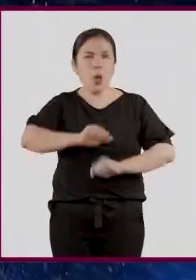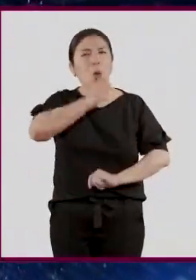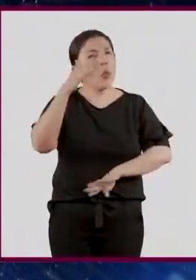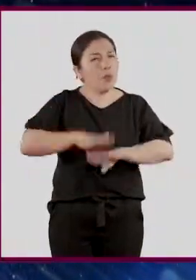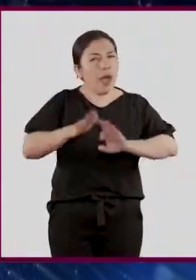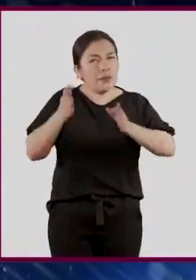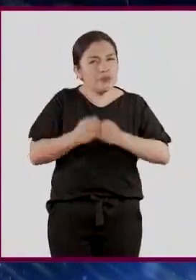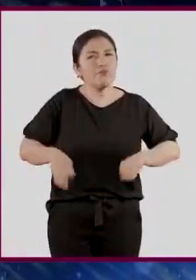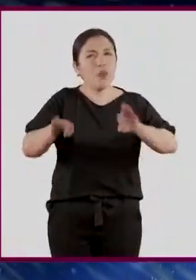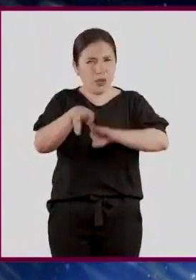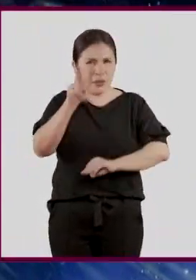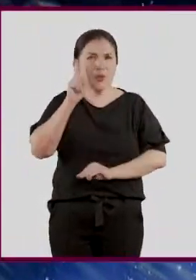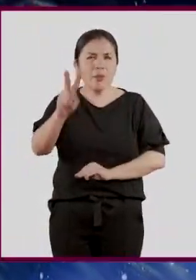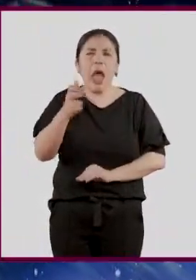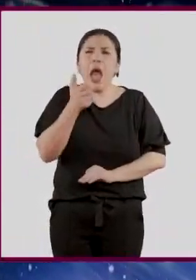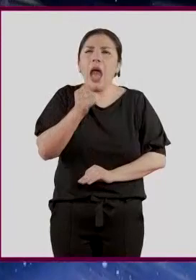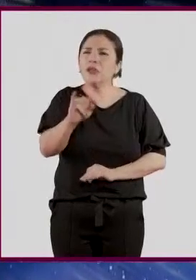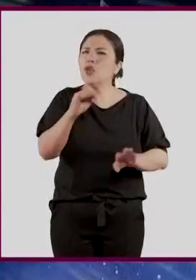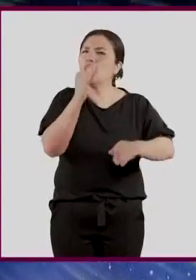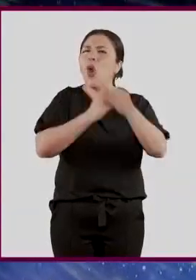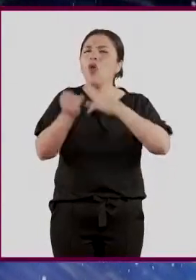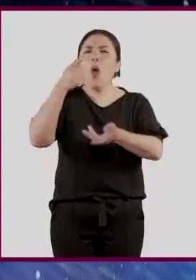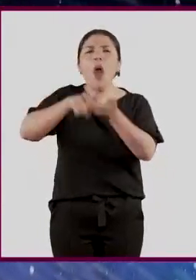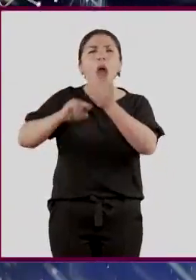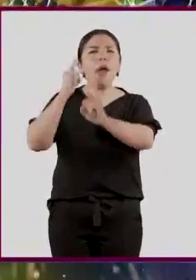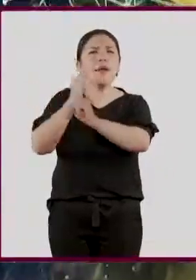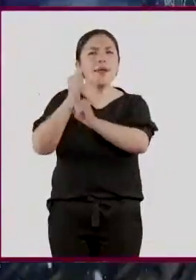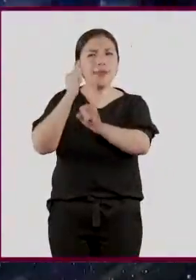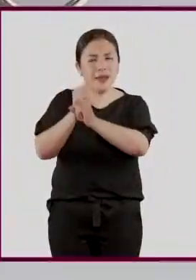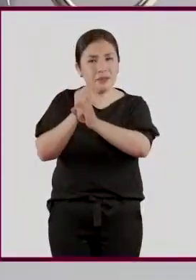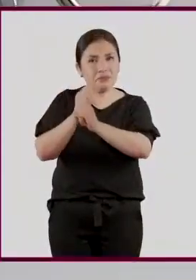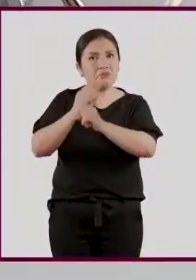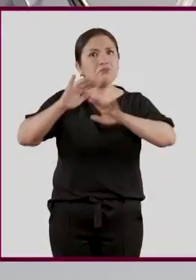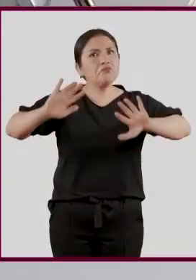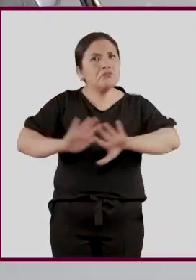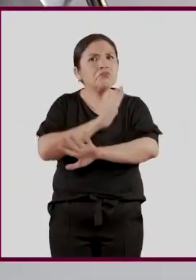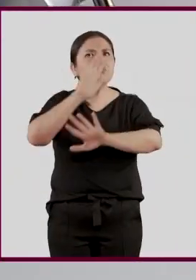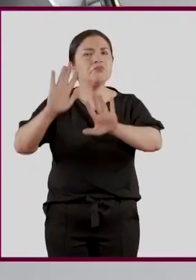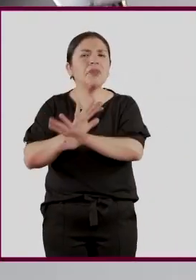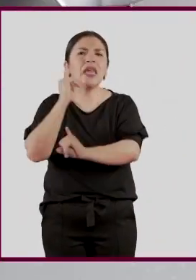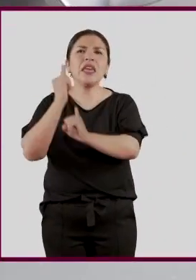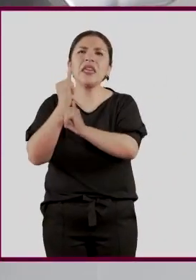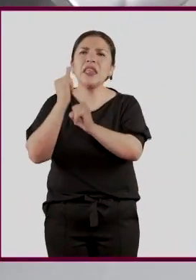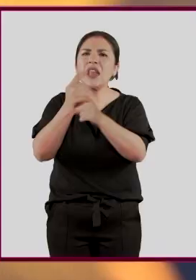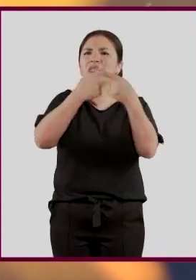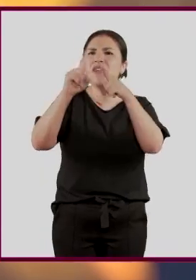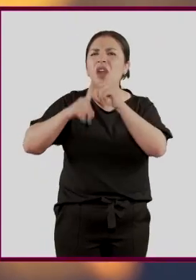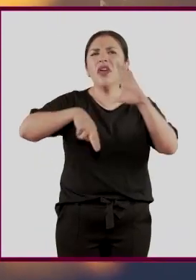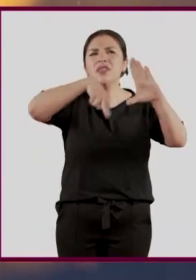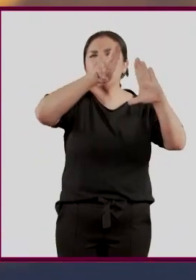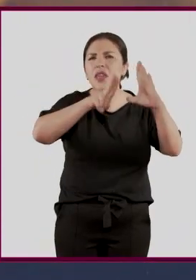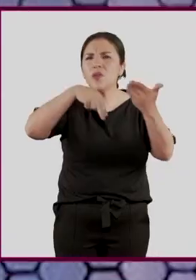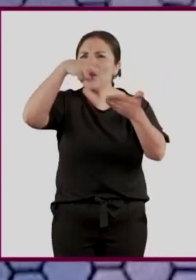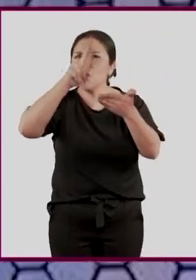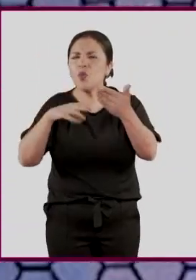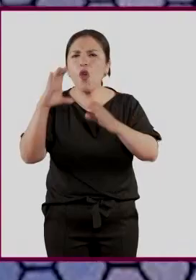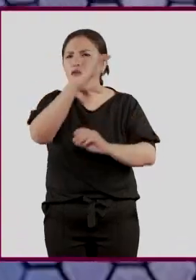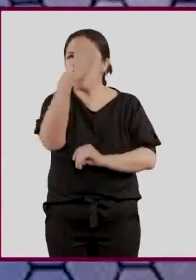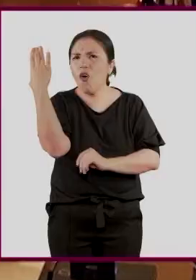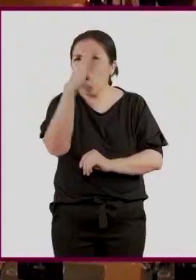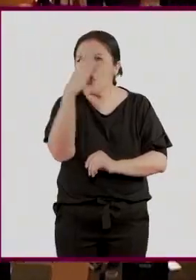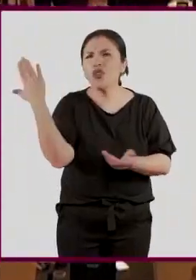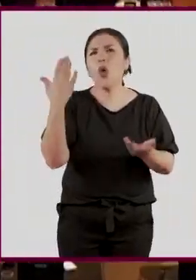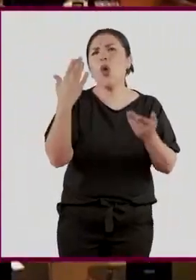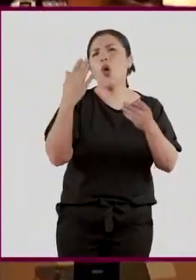más importante lo puedes ver en toda la Internet. La conversión a archivos digitales de obras pictóricas,